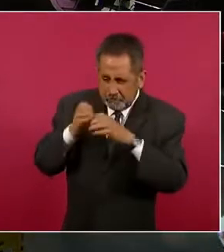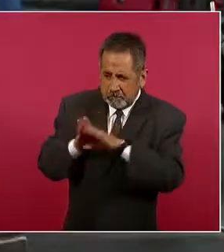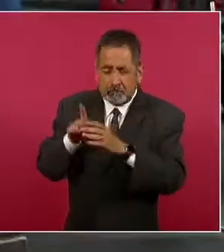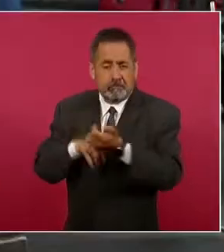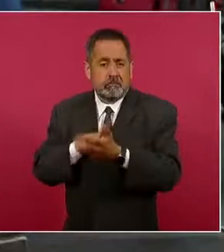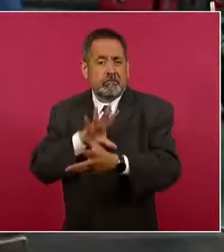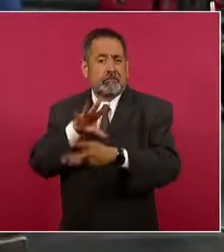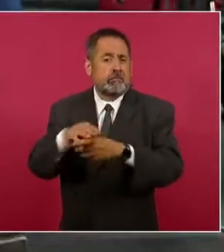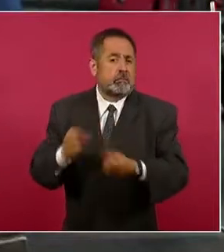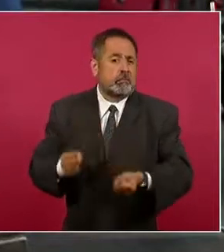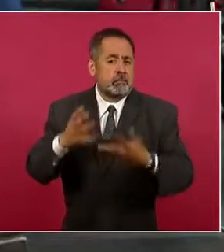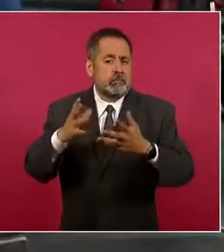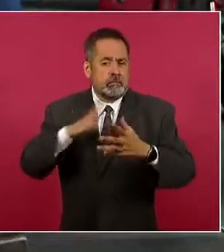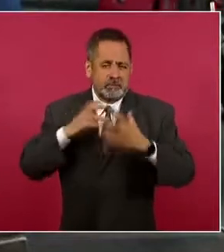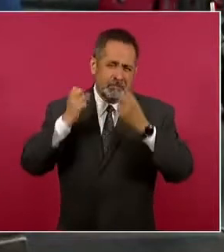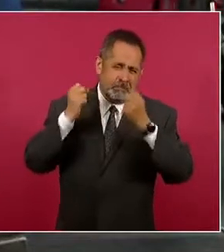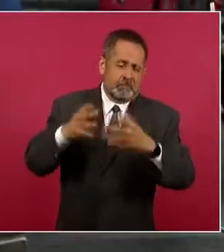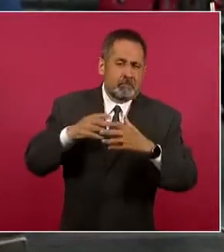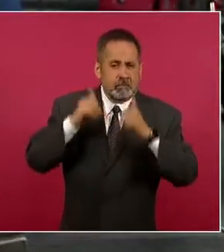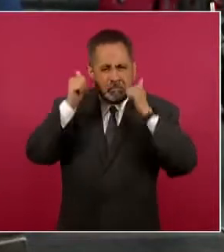cuántos arqueólogos.